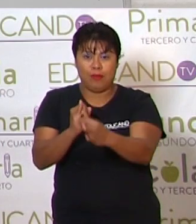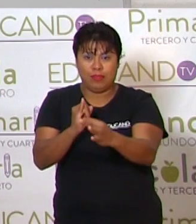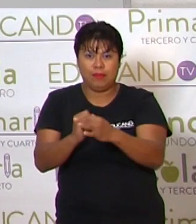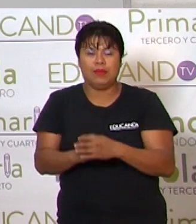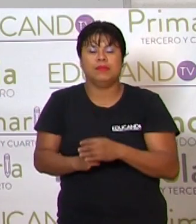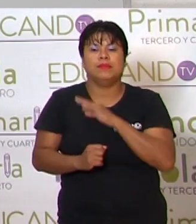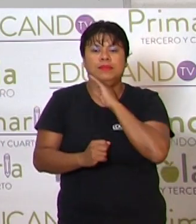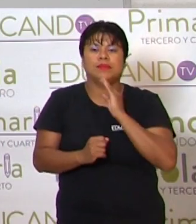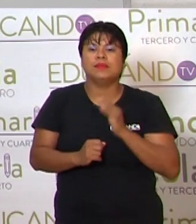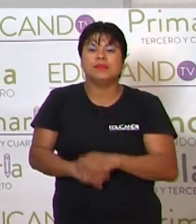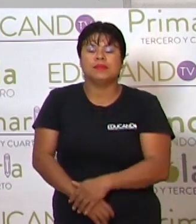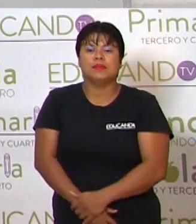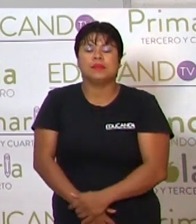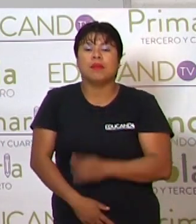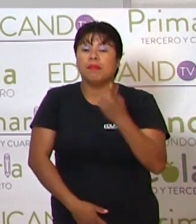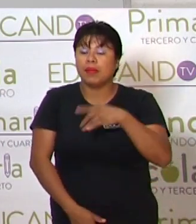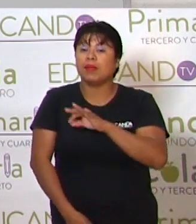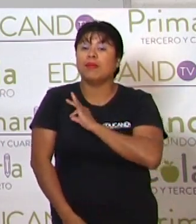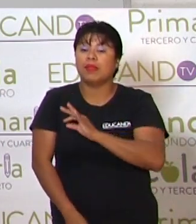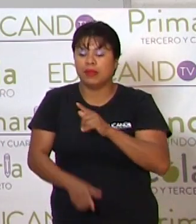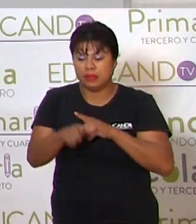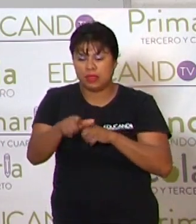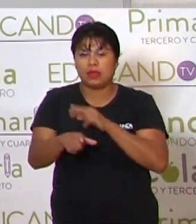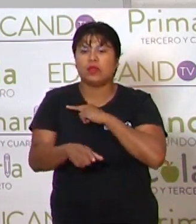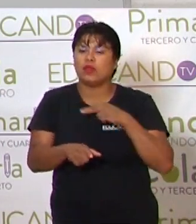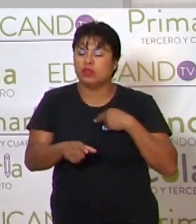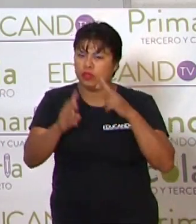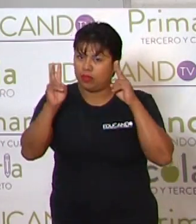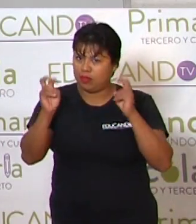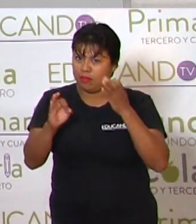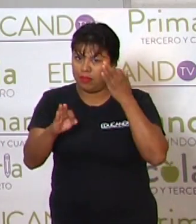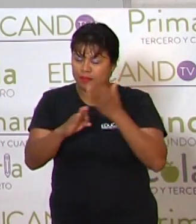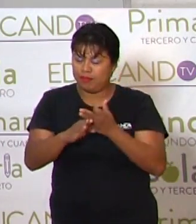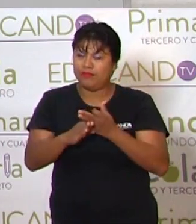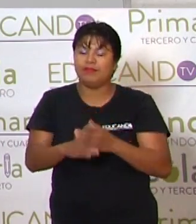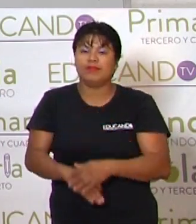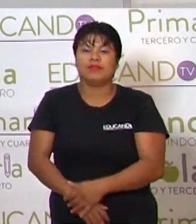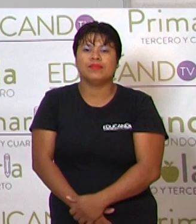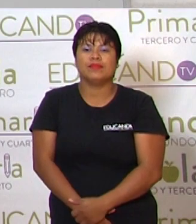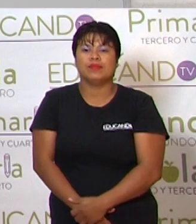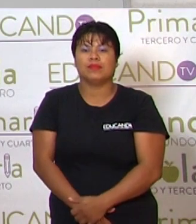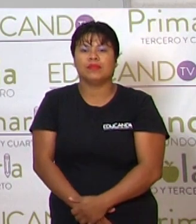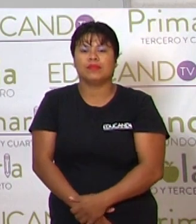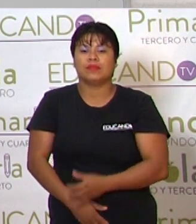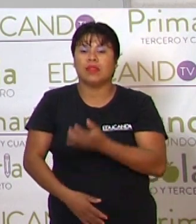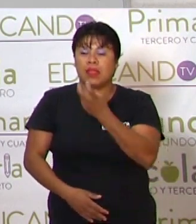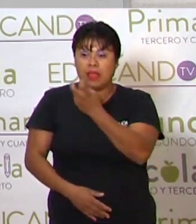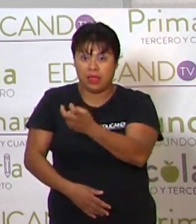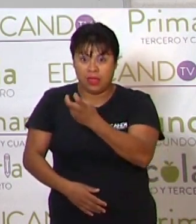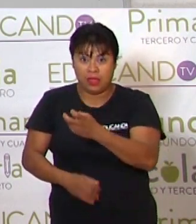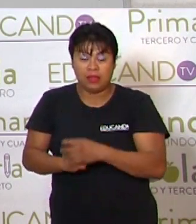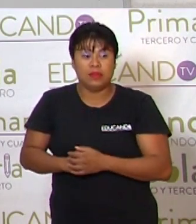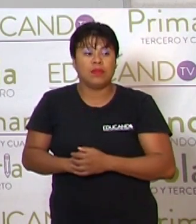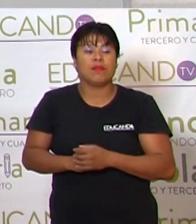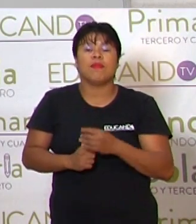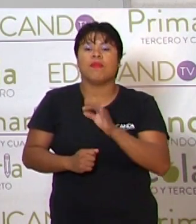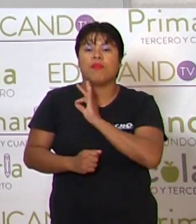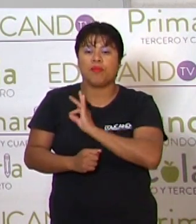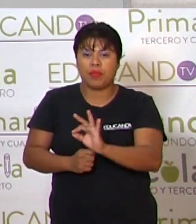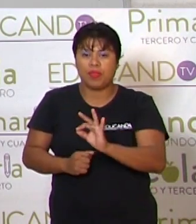y niñas, ¿les parece? Para poder continuar con nuestro tema y esto